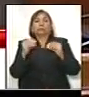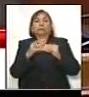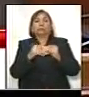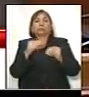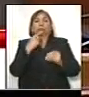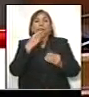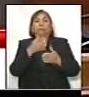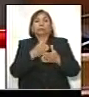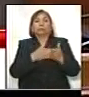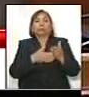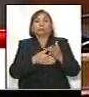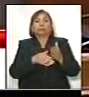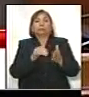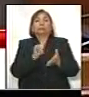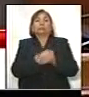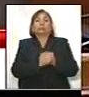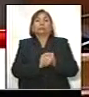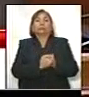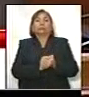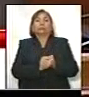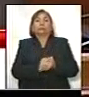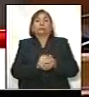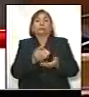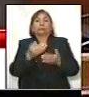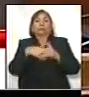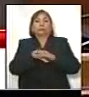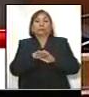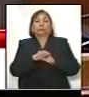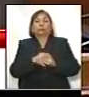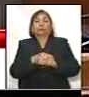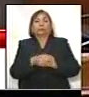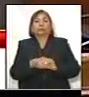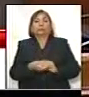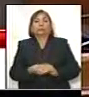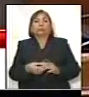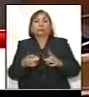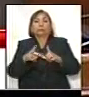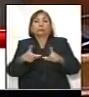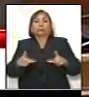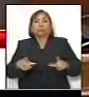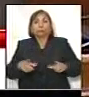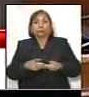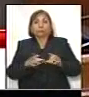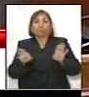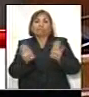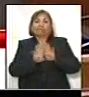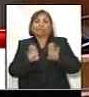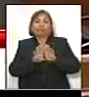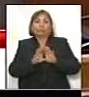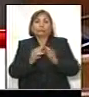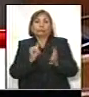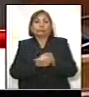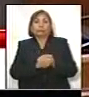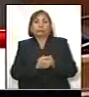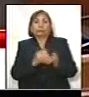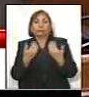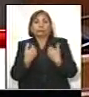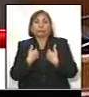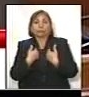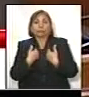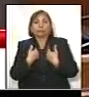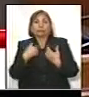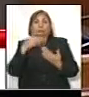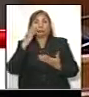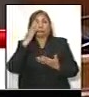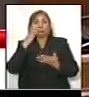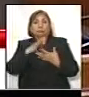es una parte que se establece dentro de una ciudadela, de un recinto cerrado que tiene una